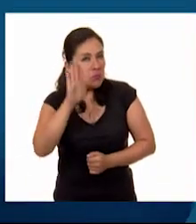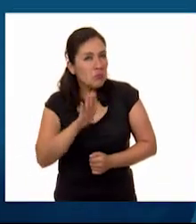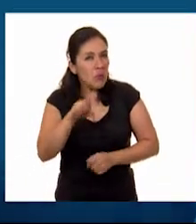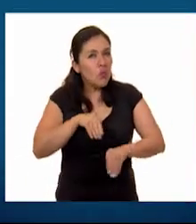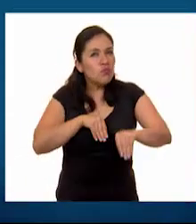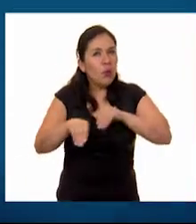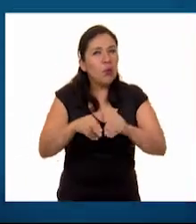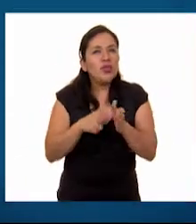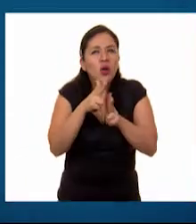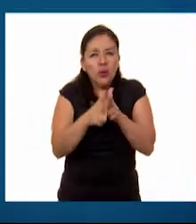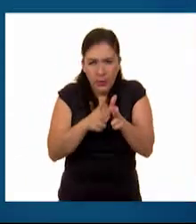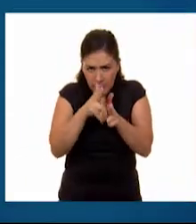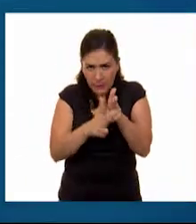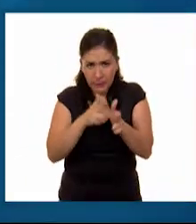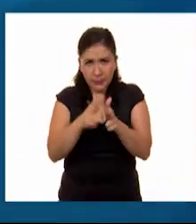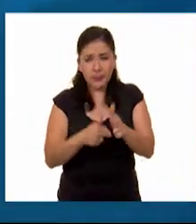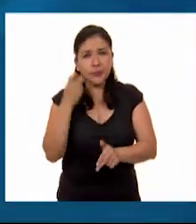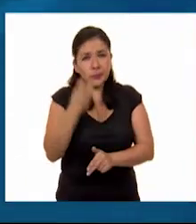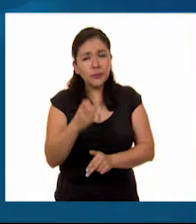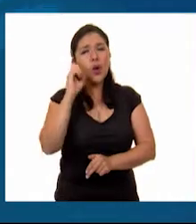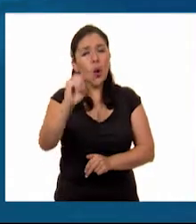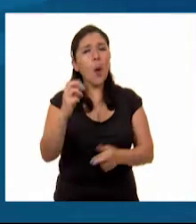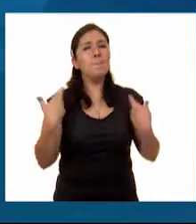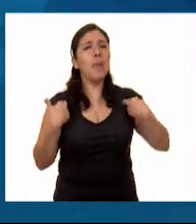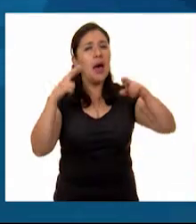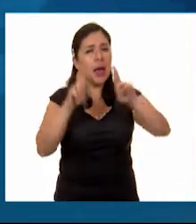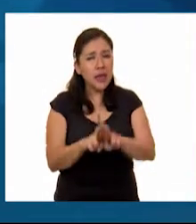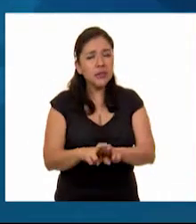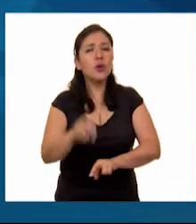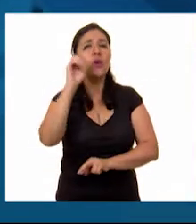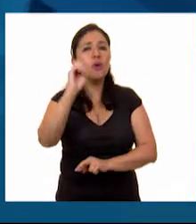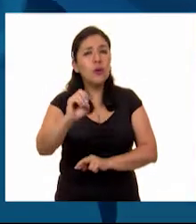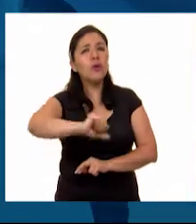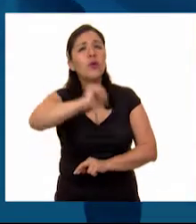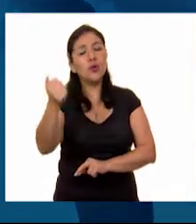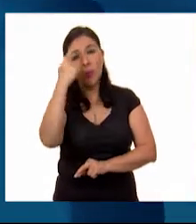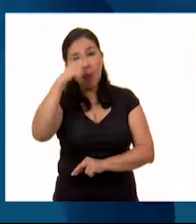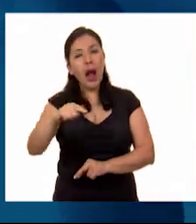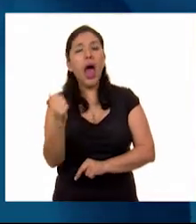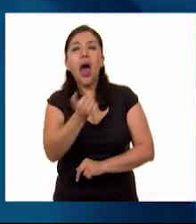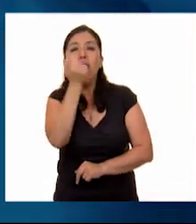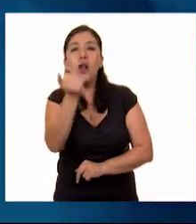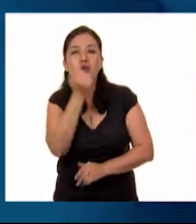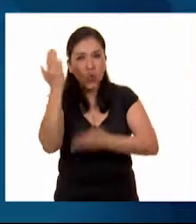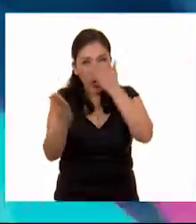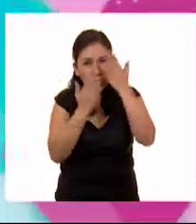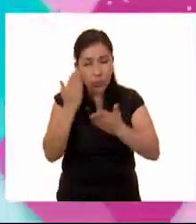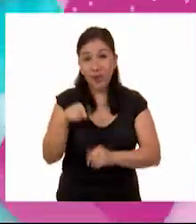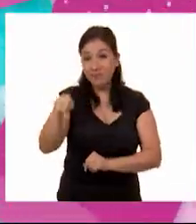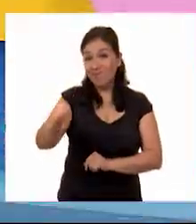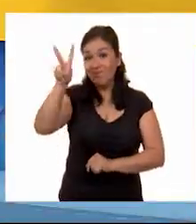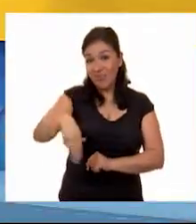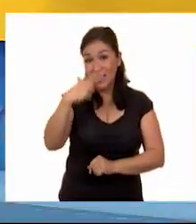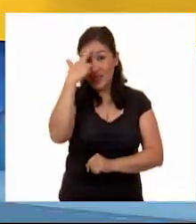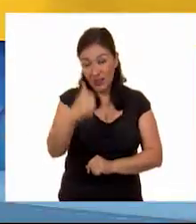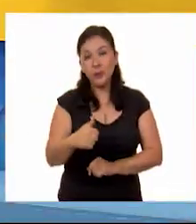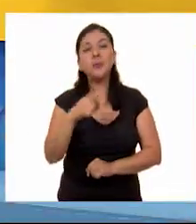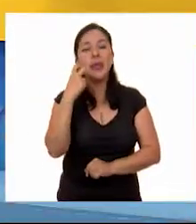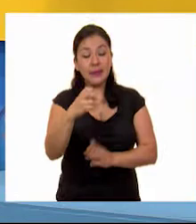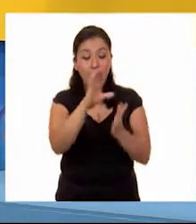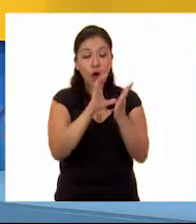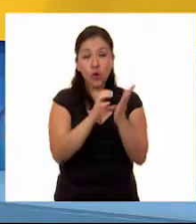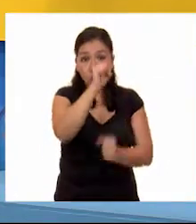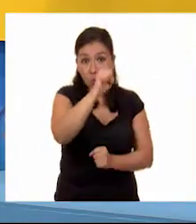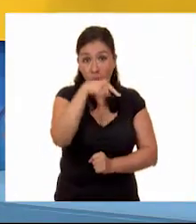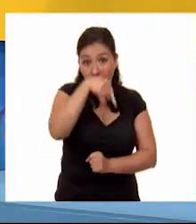movimiento ferrocarrilero, el movimiento magisterial y el movimiento estudiantil. ¡Correcto! De acuerdo con la